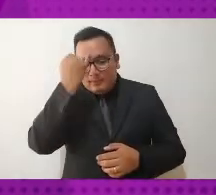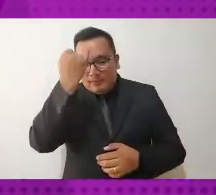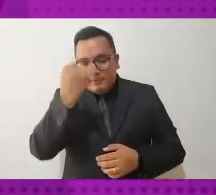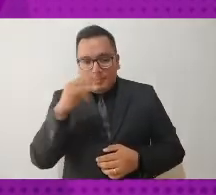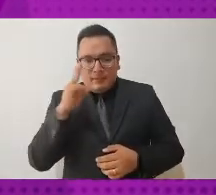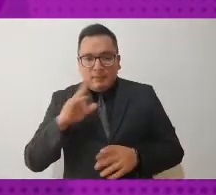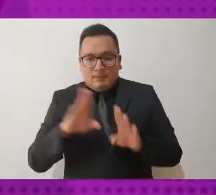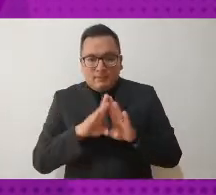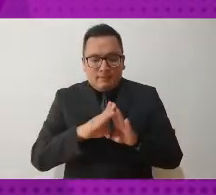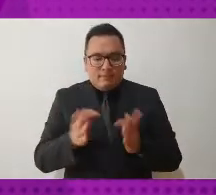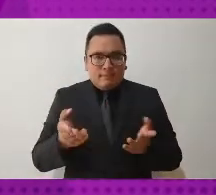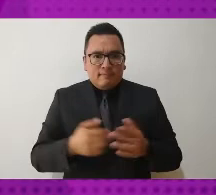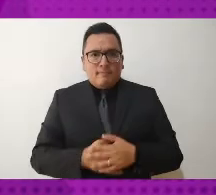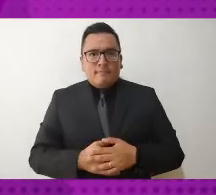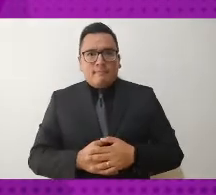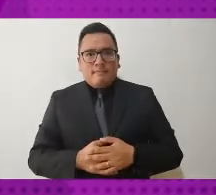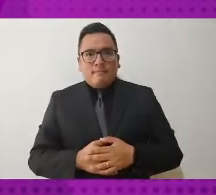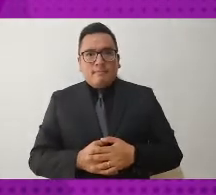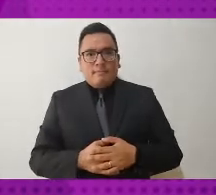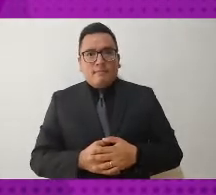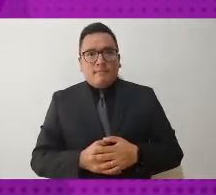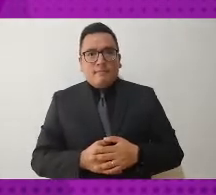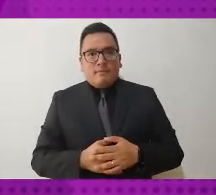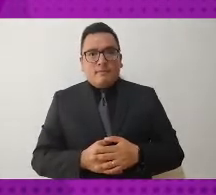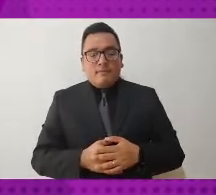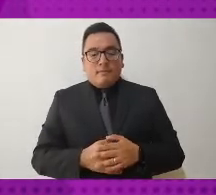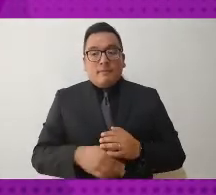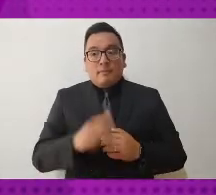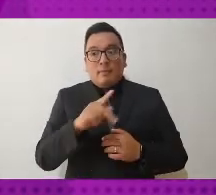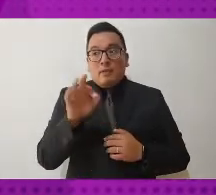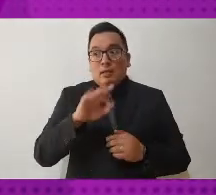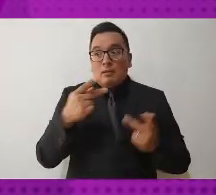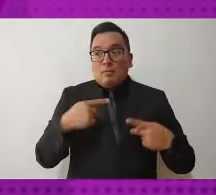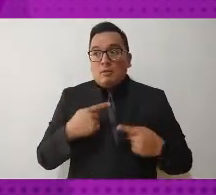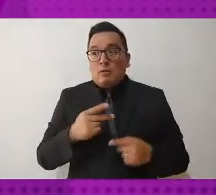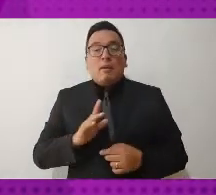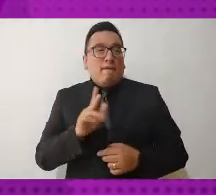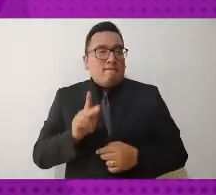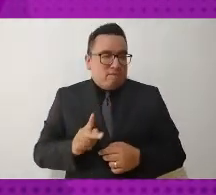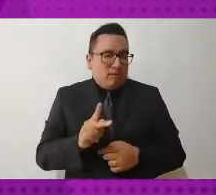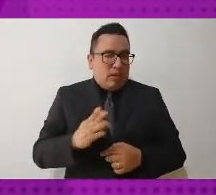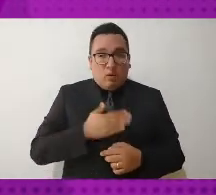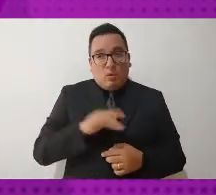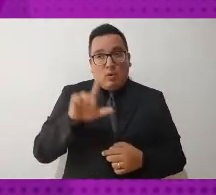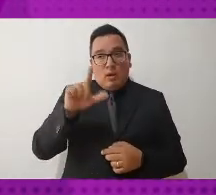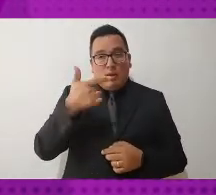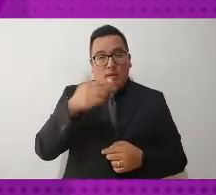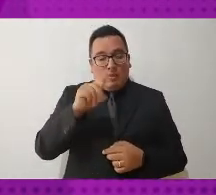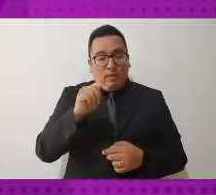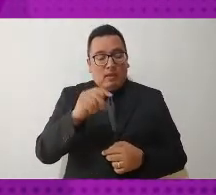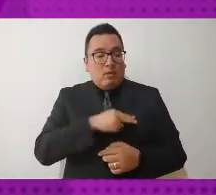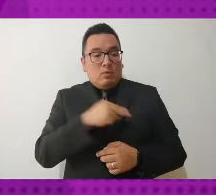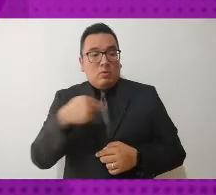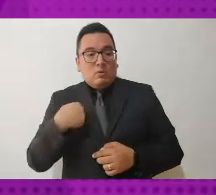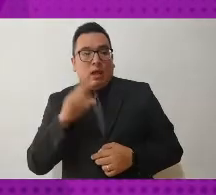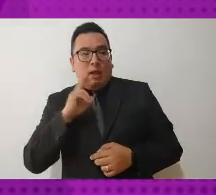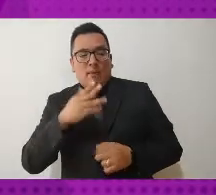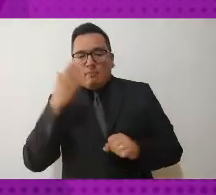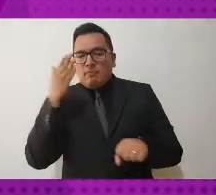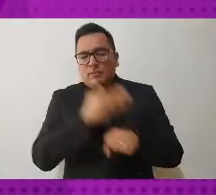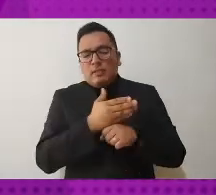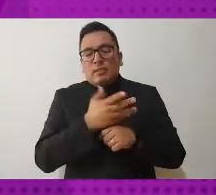solventar ese tema Pues que si alguien se hace pasar por alguien en la comunidad del gbt se vea sancionado con hasta 10 años